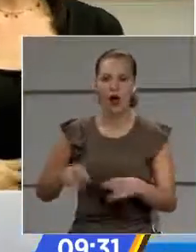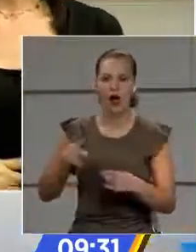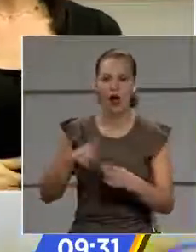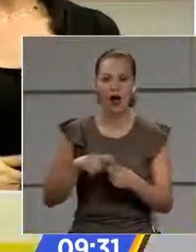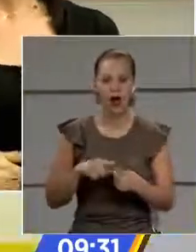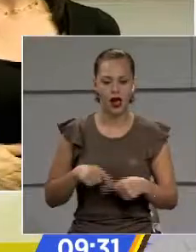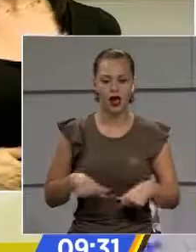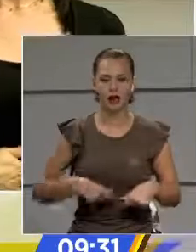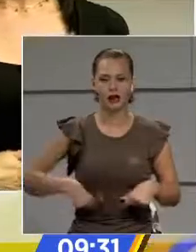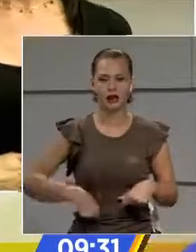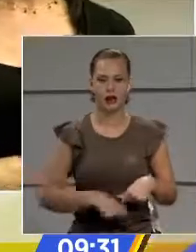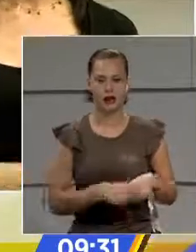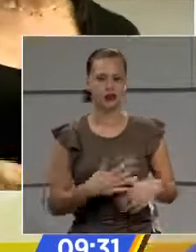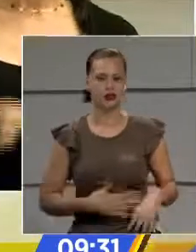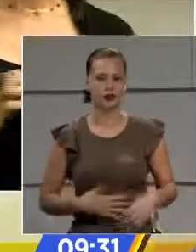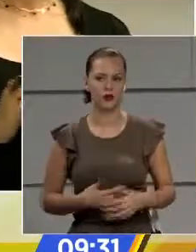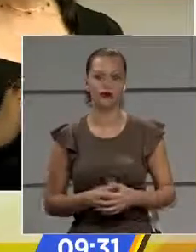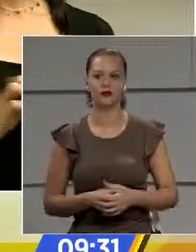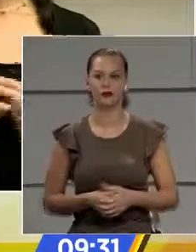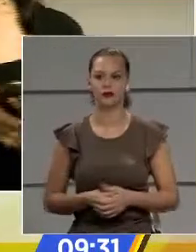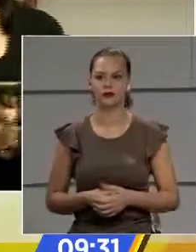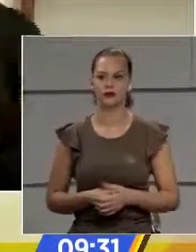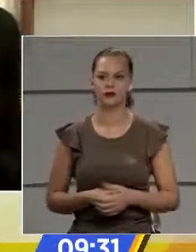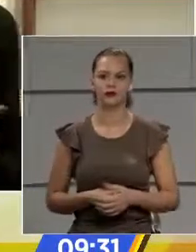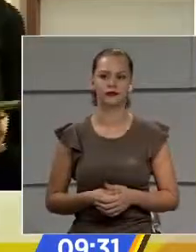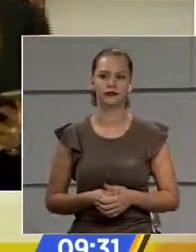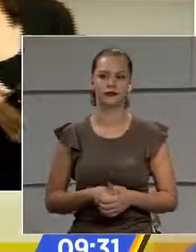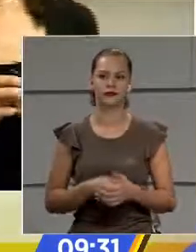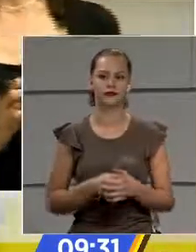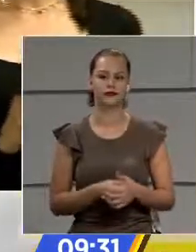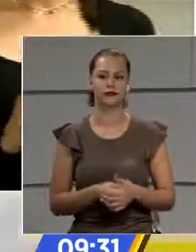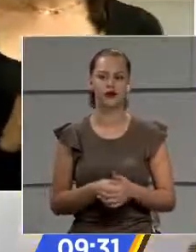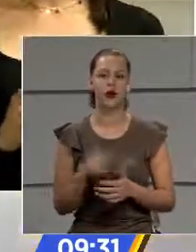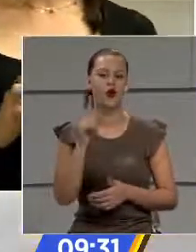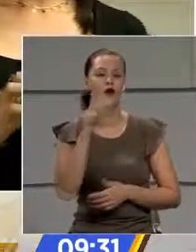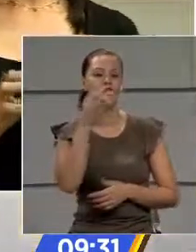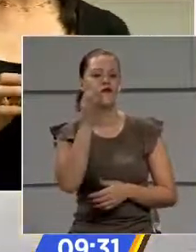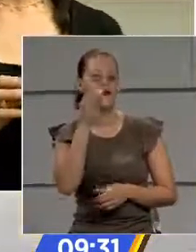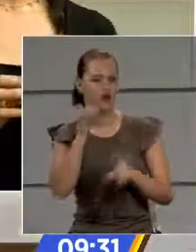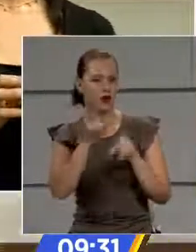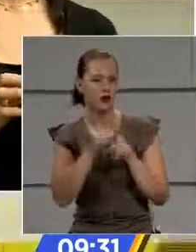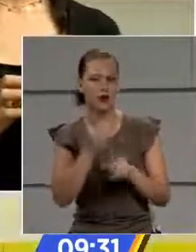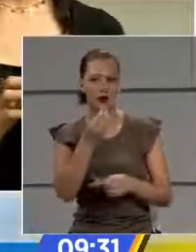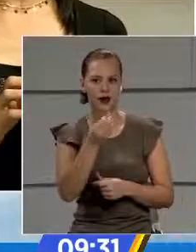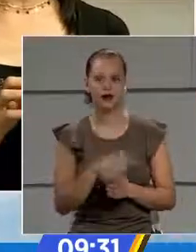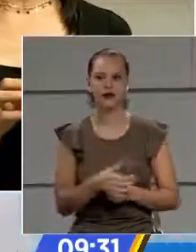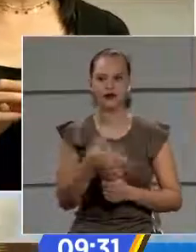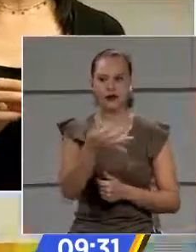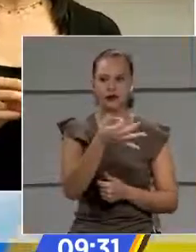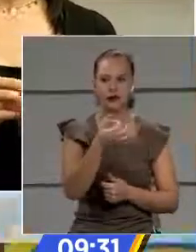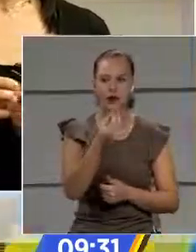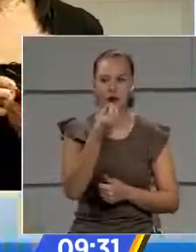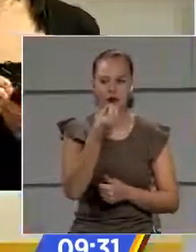a nuestro estómago. Vamos a darle ahí unas frutas también, unas semillas.